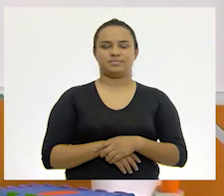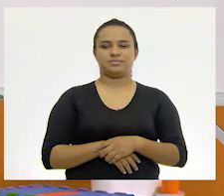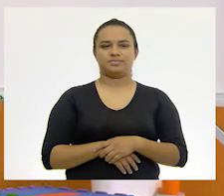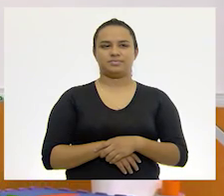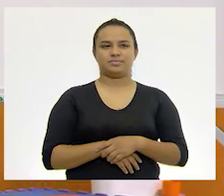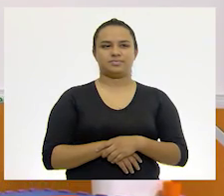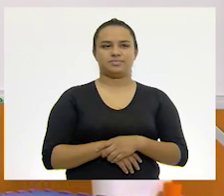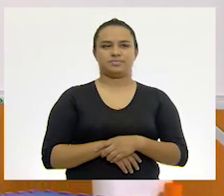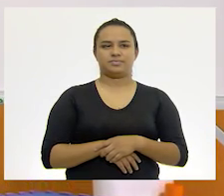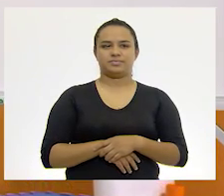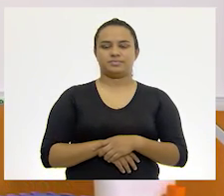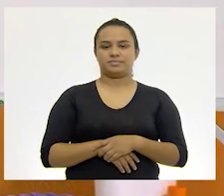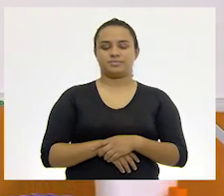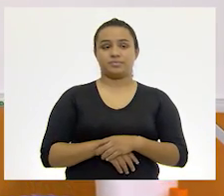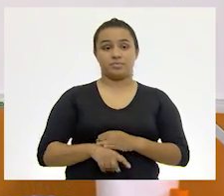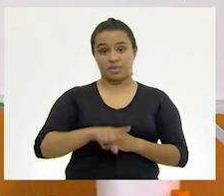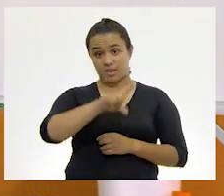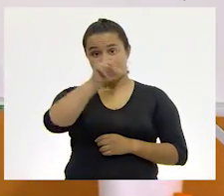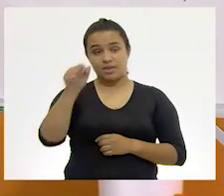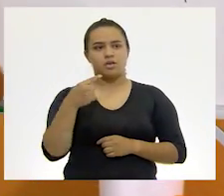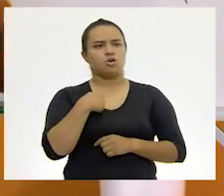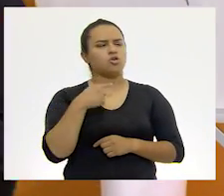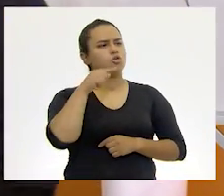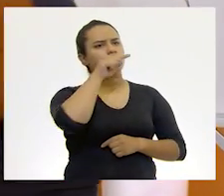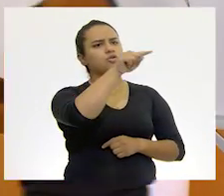Y de aquel lado lo voy a firmar